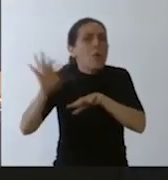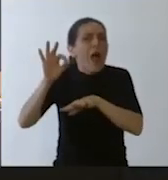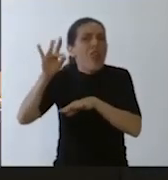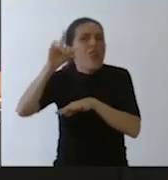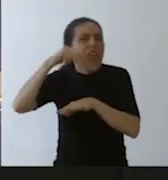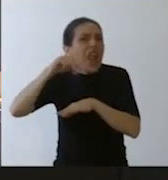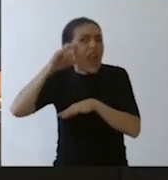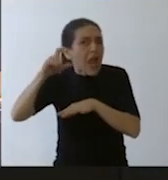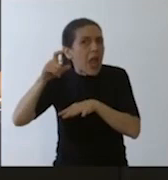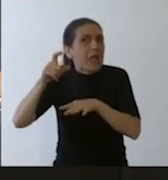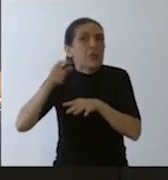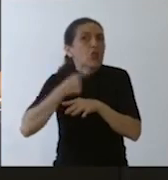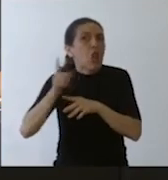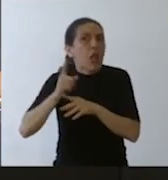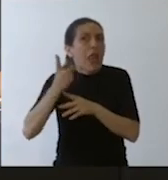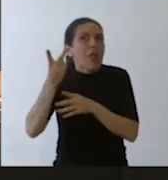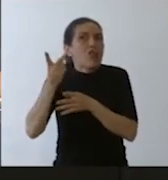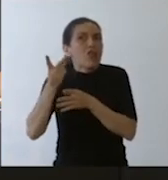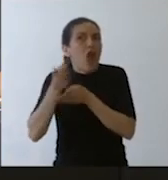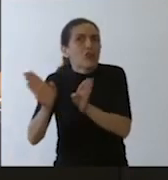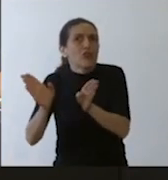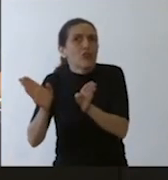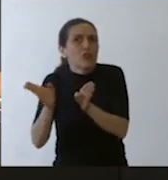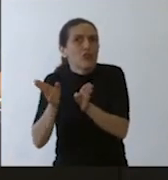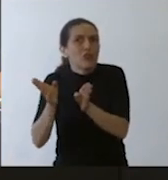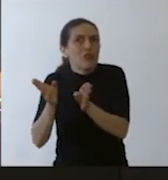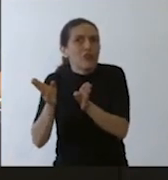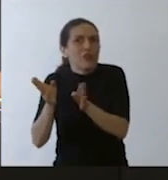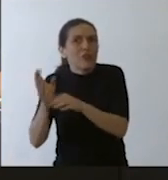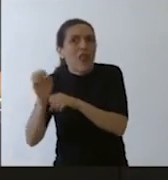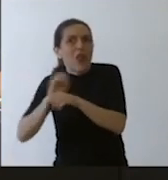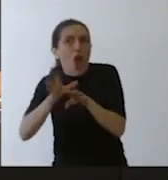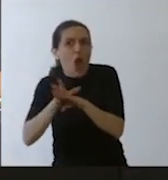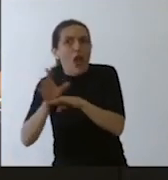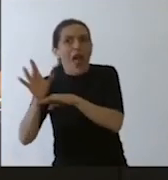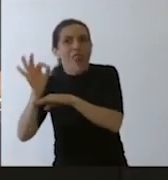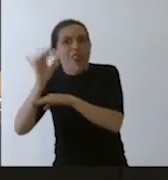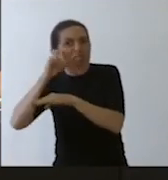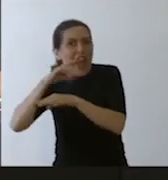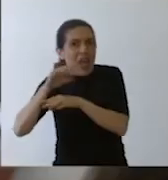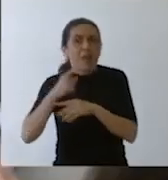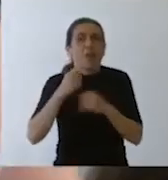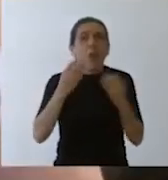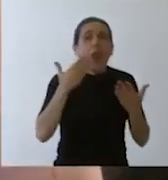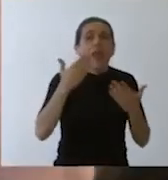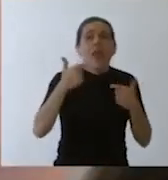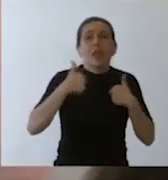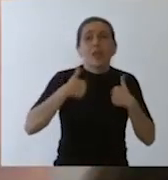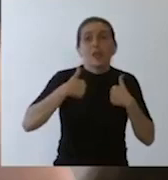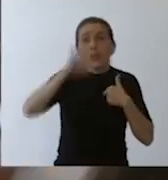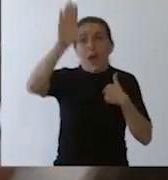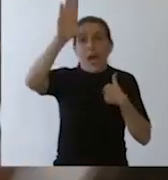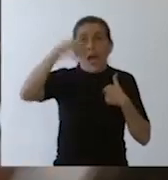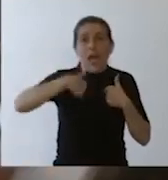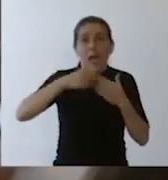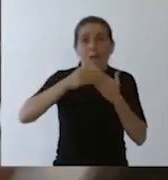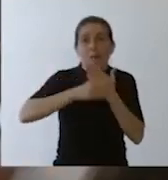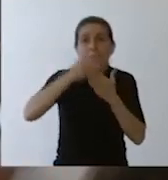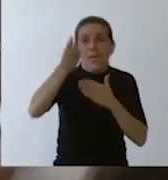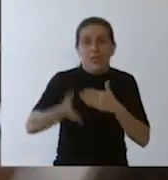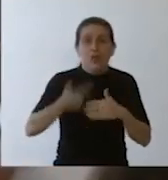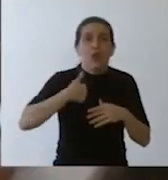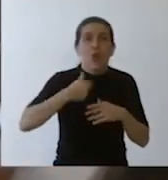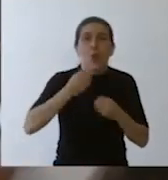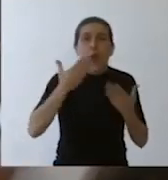sucedan dos cosas al mismo tiempo. Sí, buenas tardes. Acá, ministro. Acá, buenas